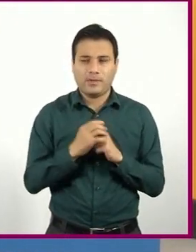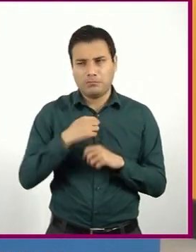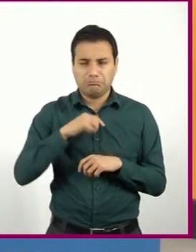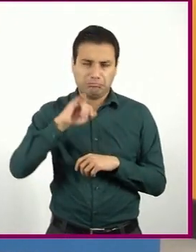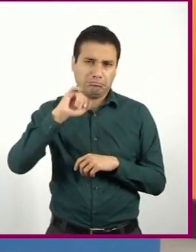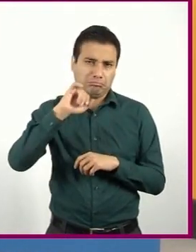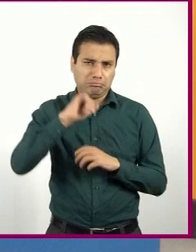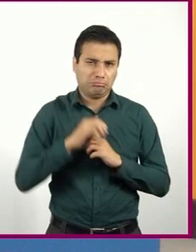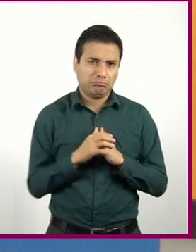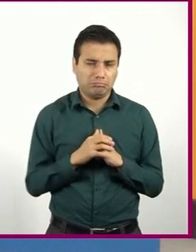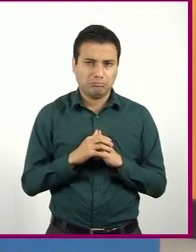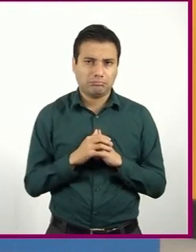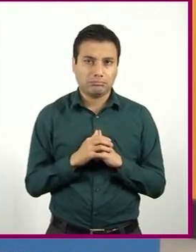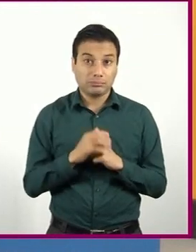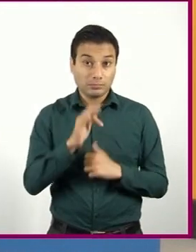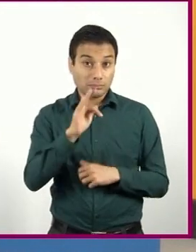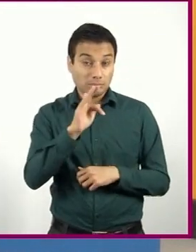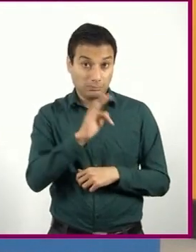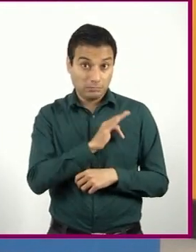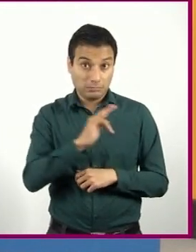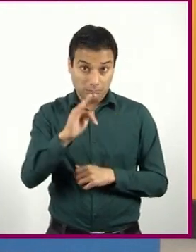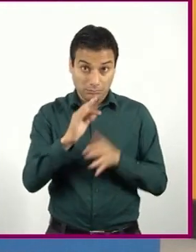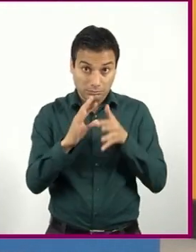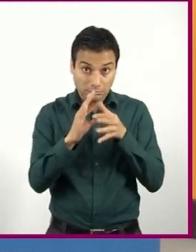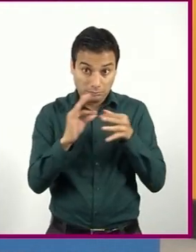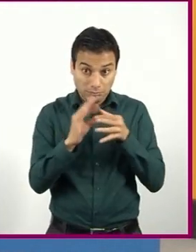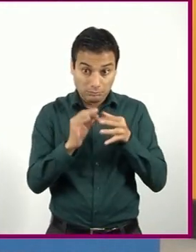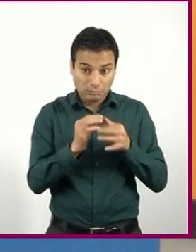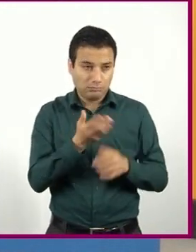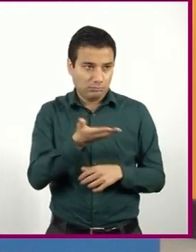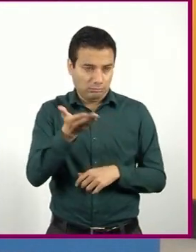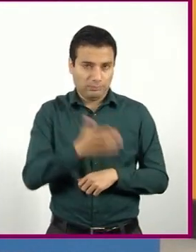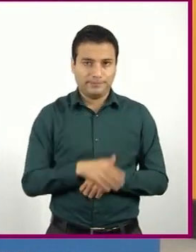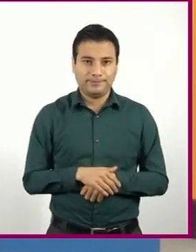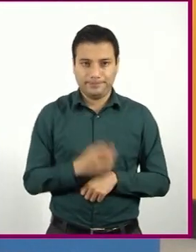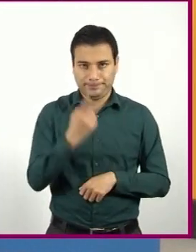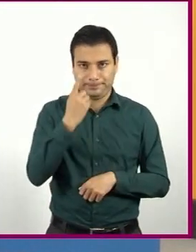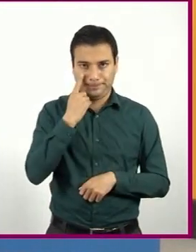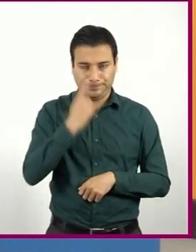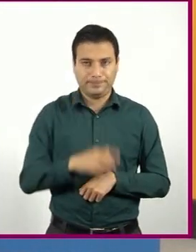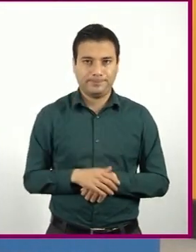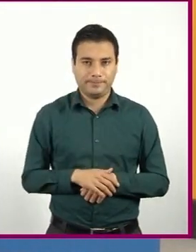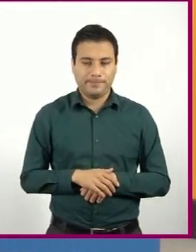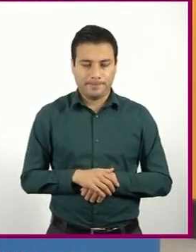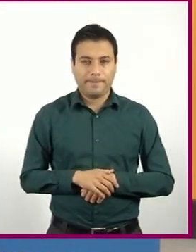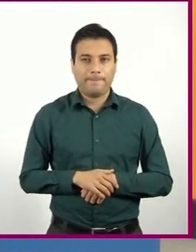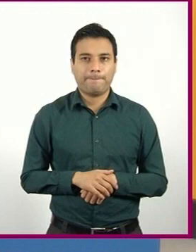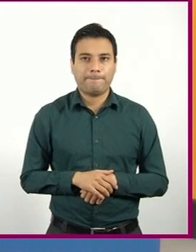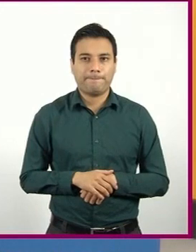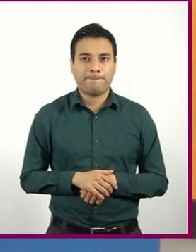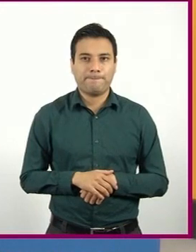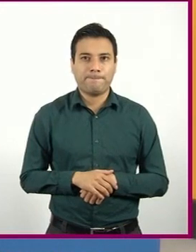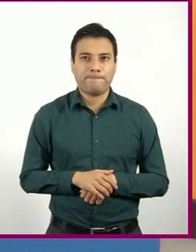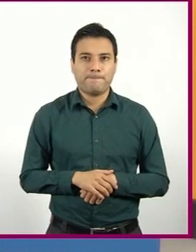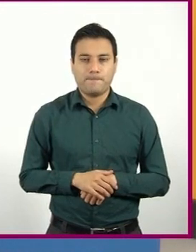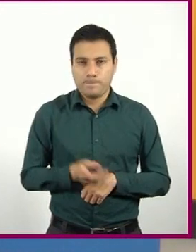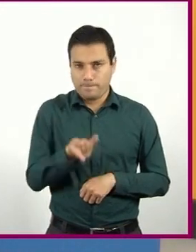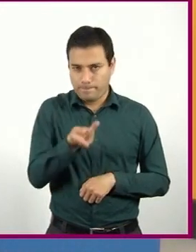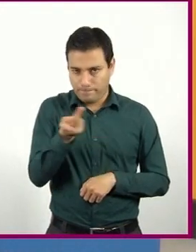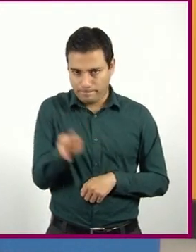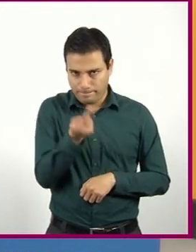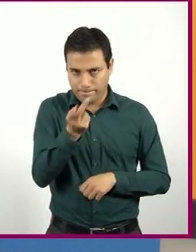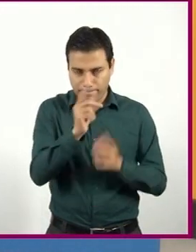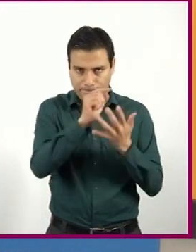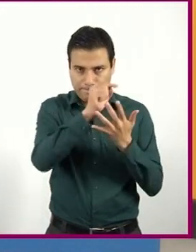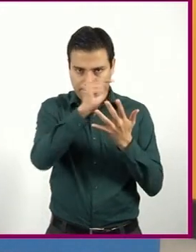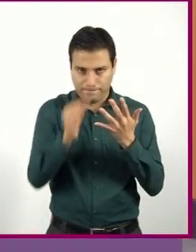escuela. ¿Puedo proponerla? Adelante, Enrique. Bueno, ayúdenme a responder las interrogantes para resolver